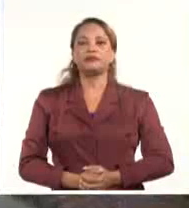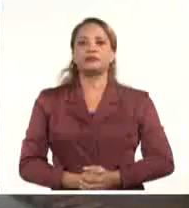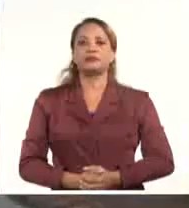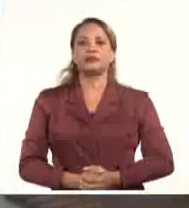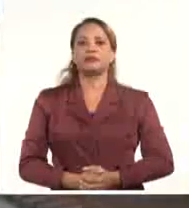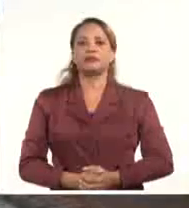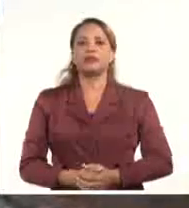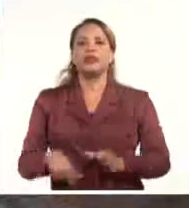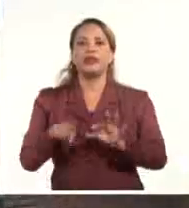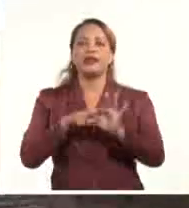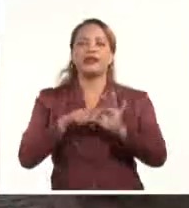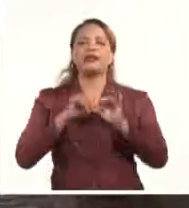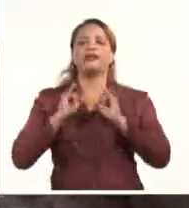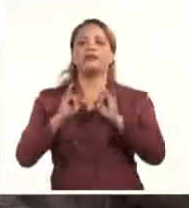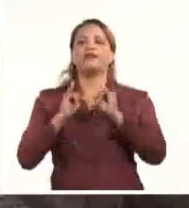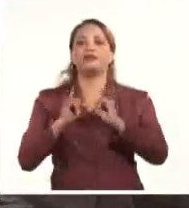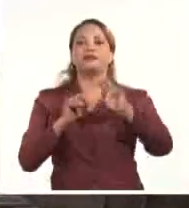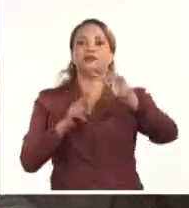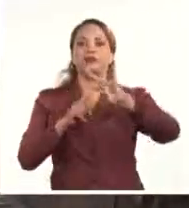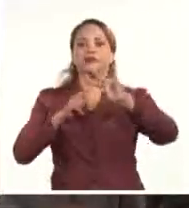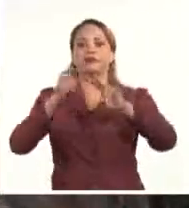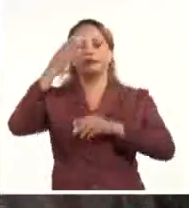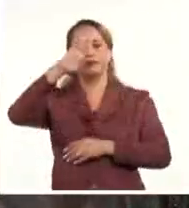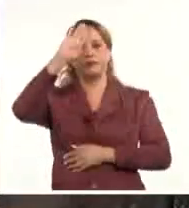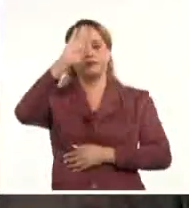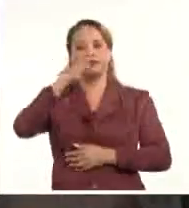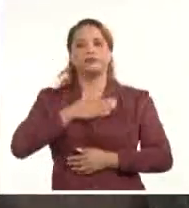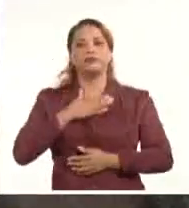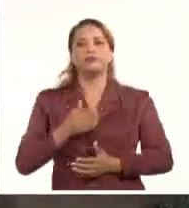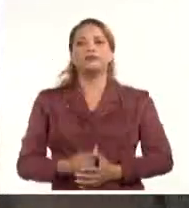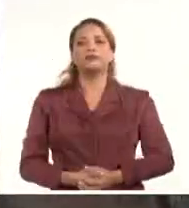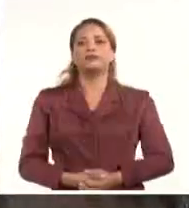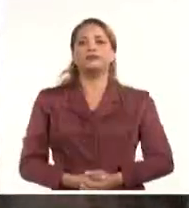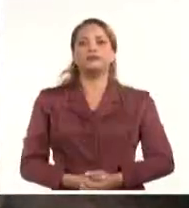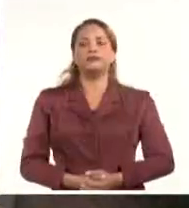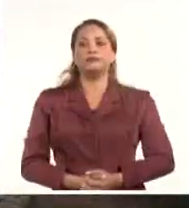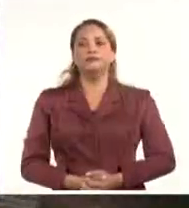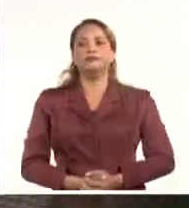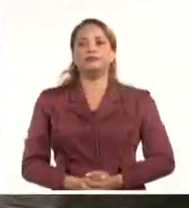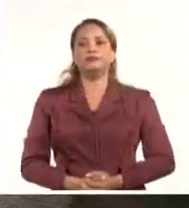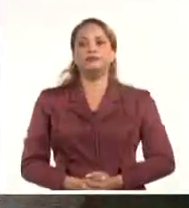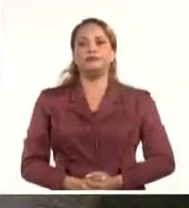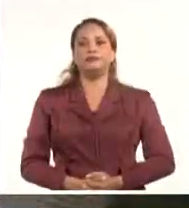En la isla, Noel Otaño, Sistema Informativo de la Televisión Cubana.